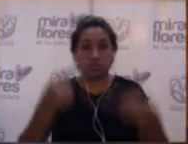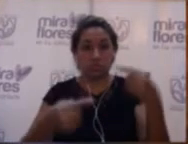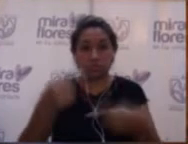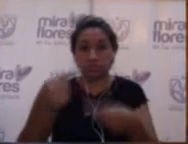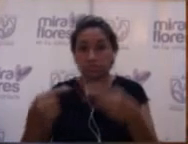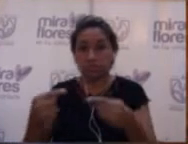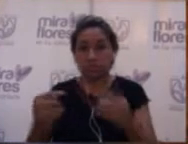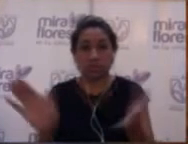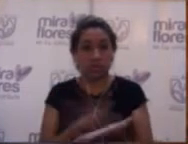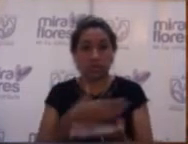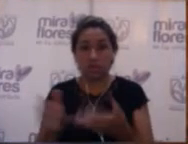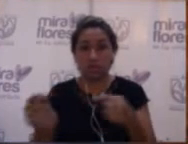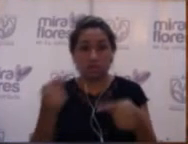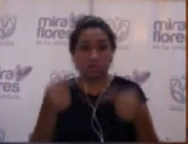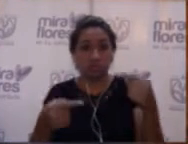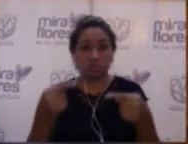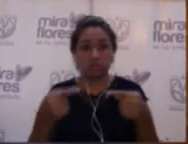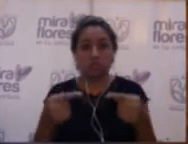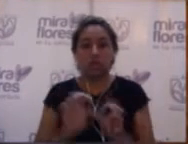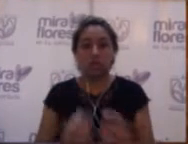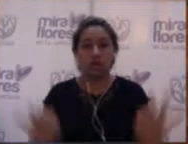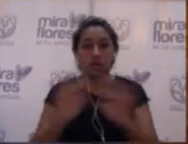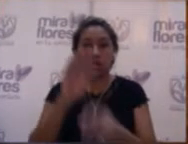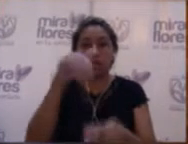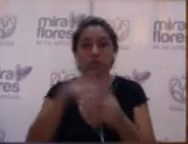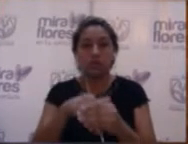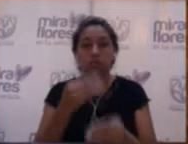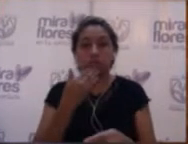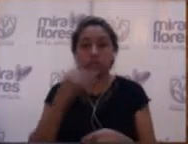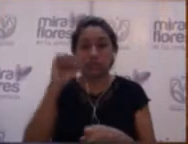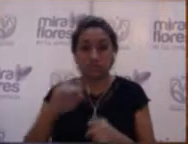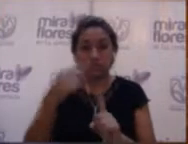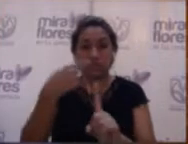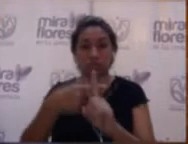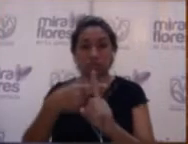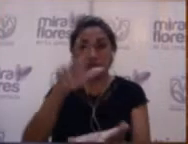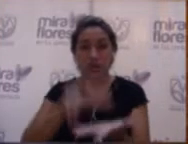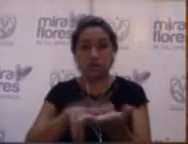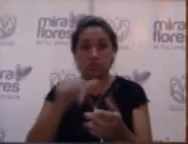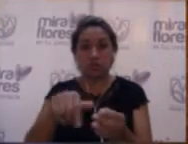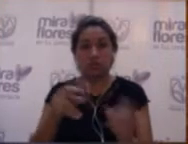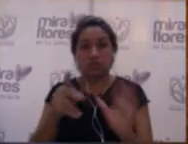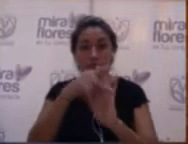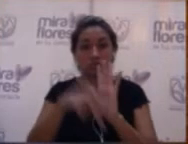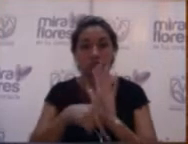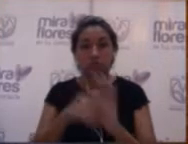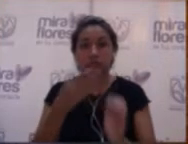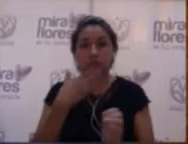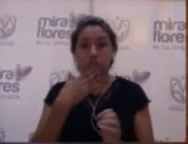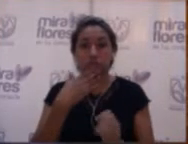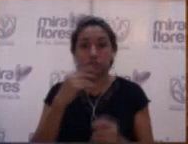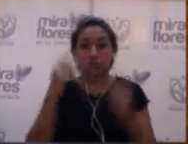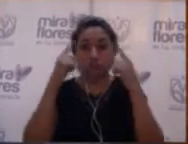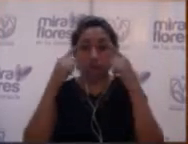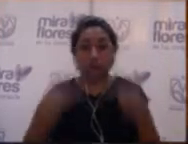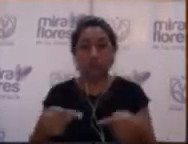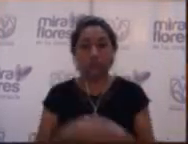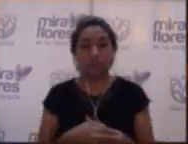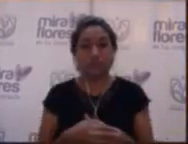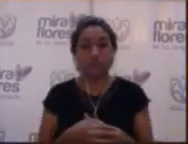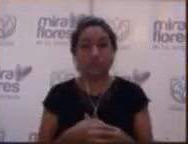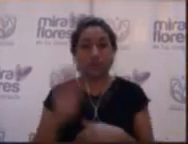Si no hay debate, procederemos al voto. Aquellos miembros del Consejo que estén a favor de aprobar este proyecto, si no se expresaron, señal de conformidad.